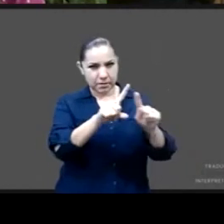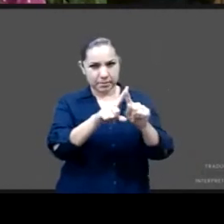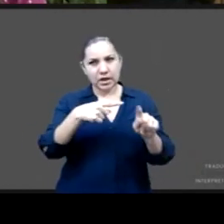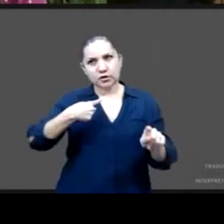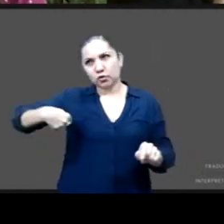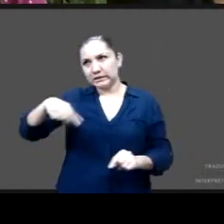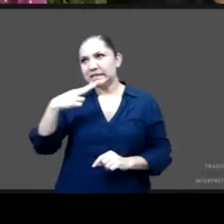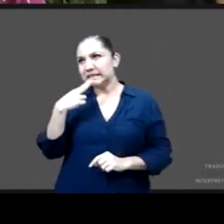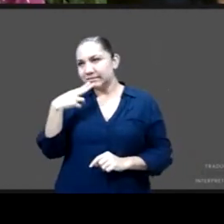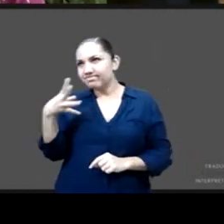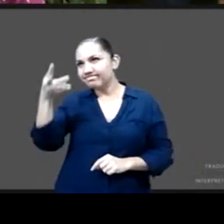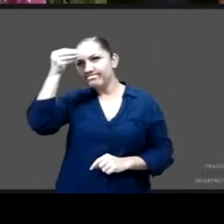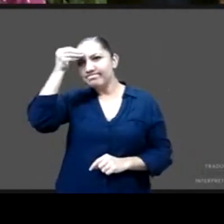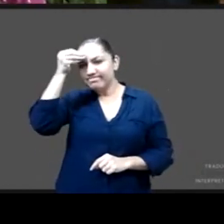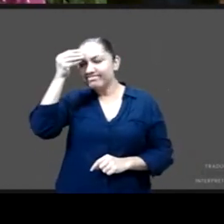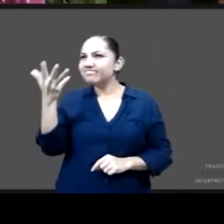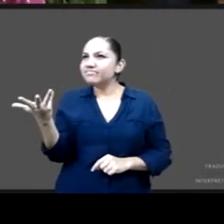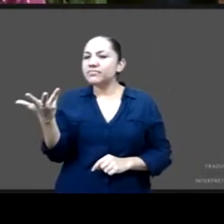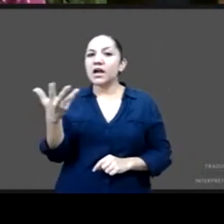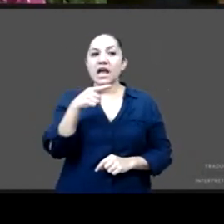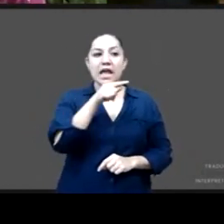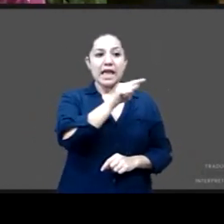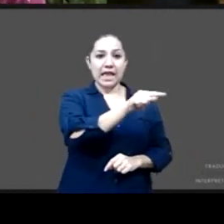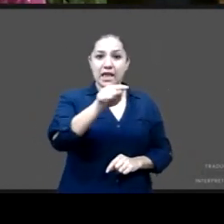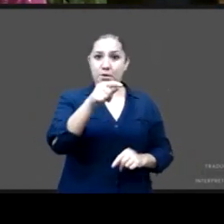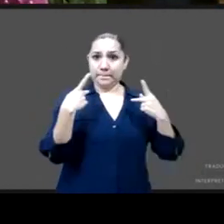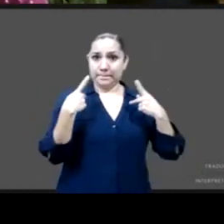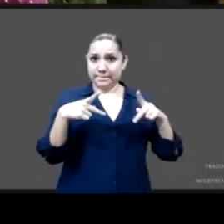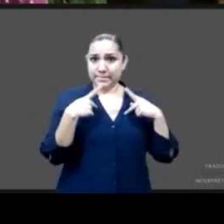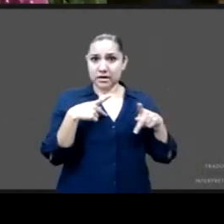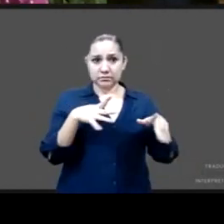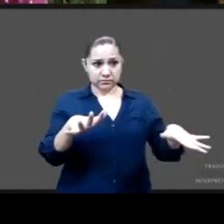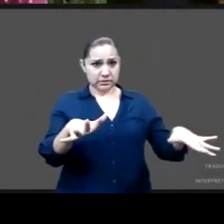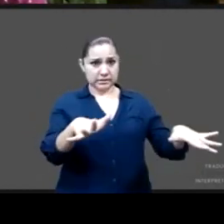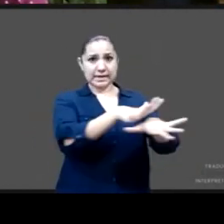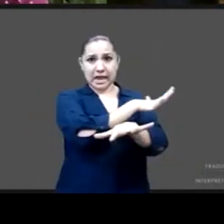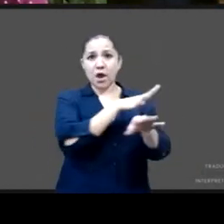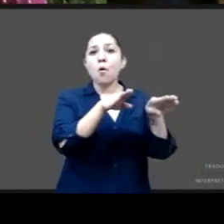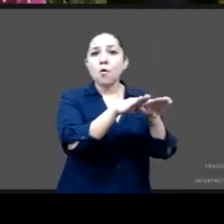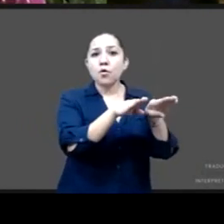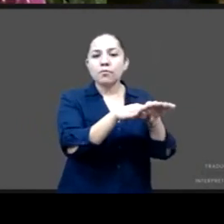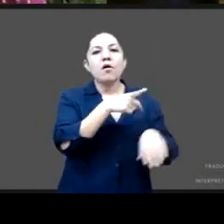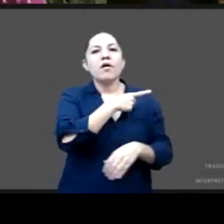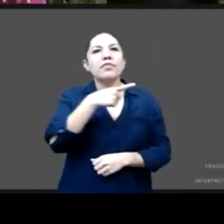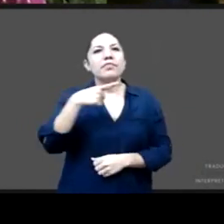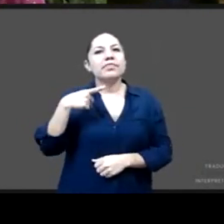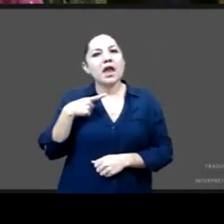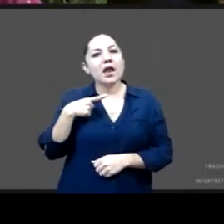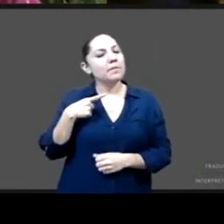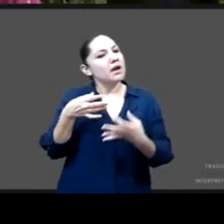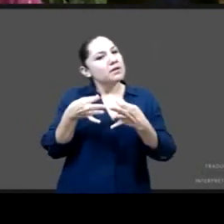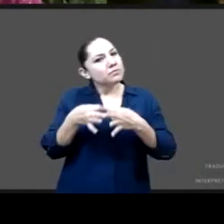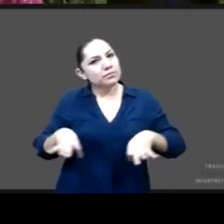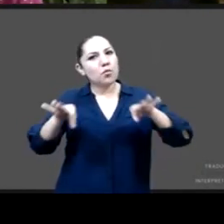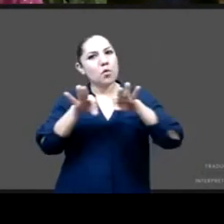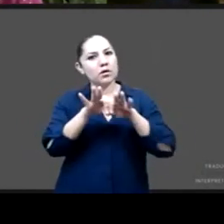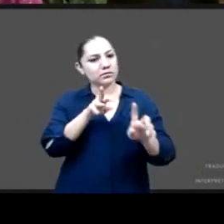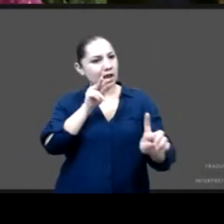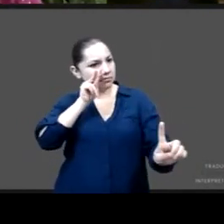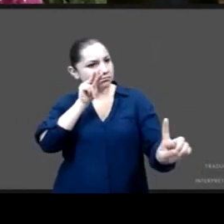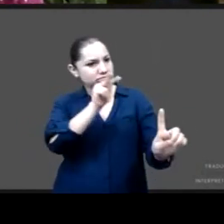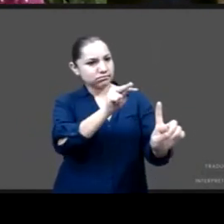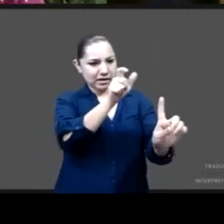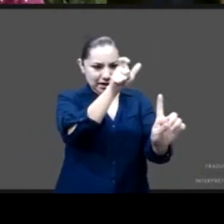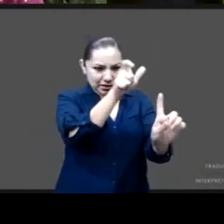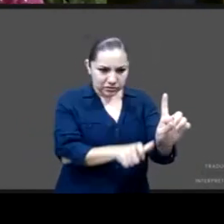cambiar esas actitudes de cambiar esas personas es volver a mirarlos como personas precisamente es aprender a